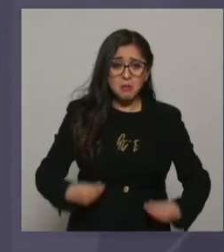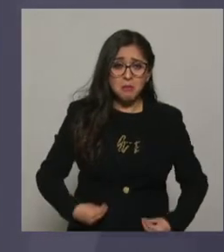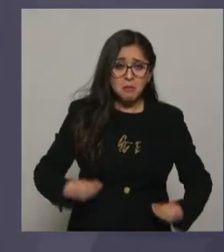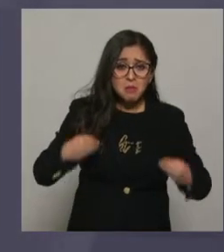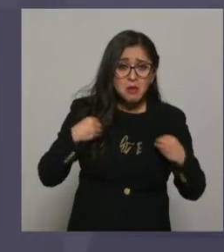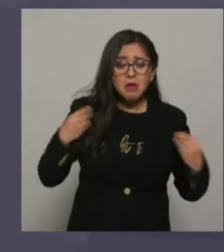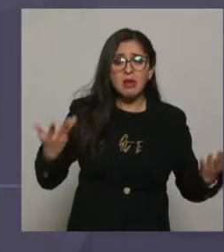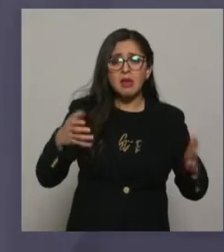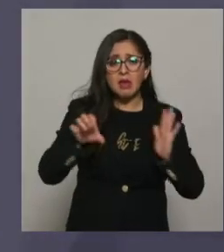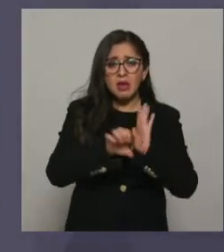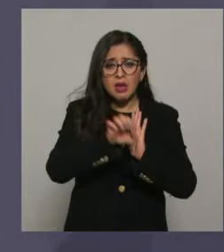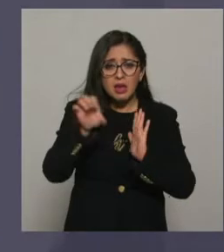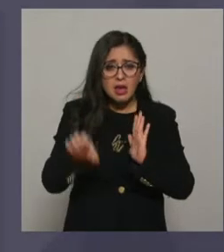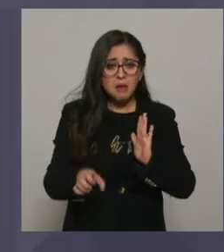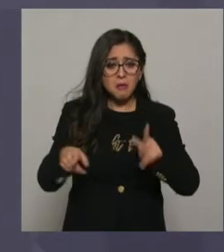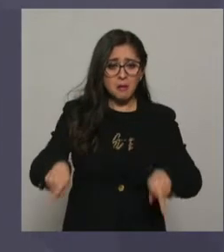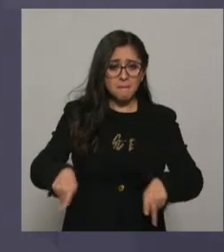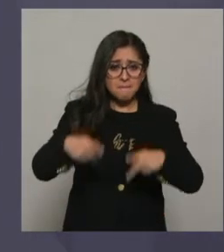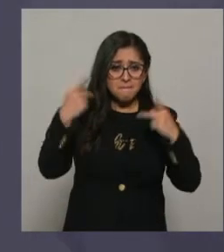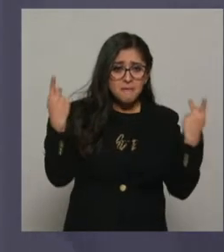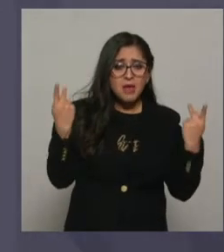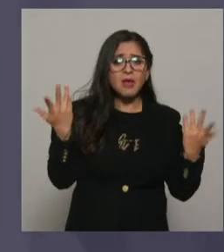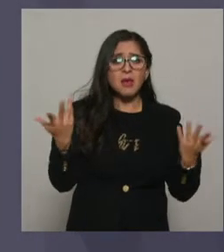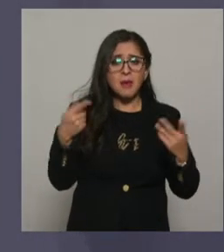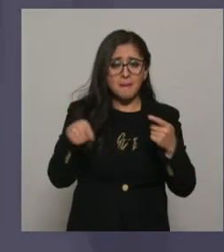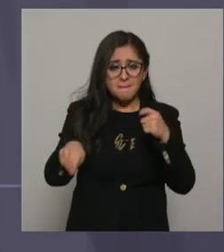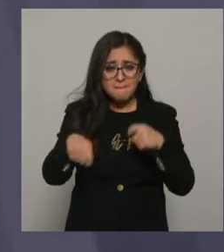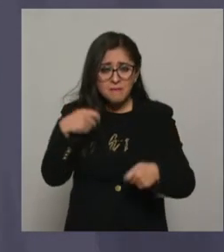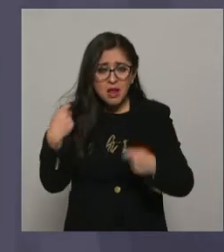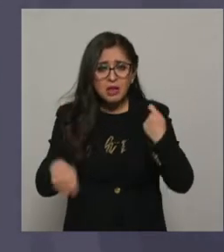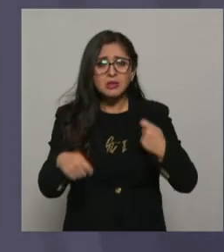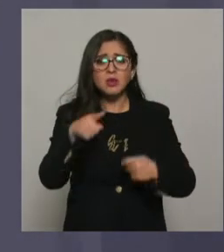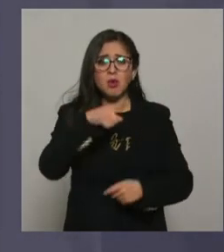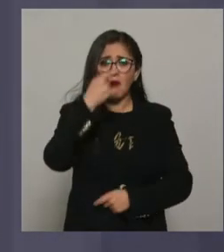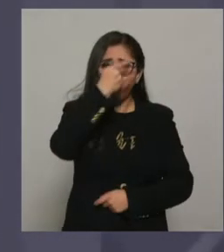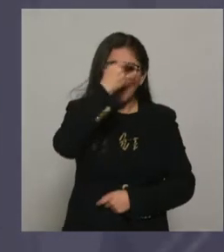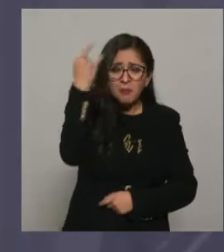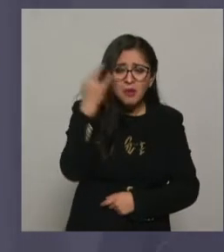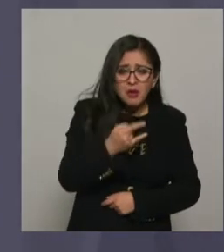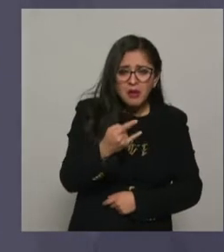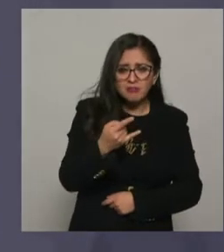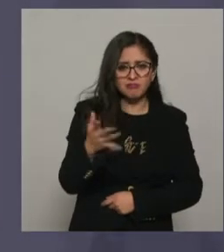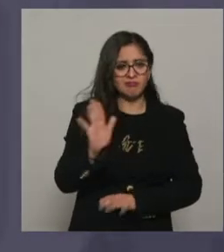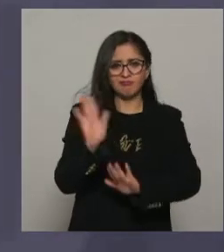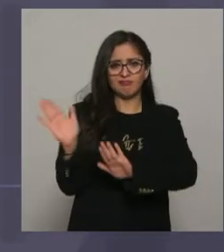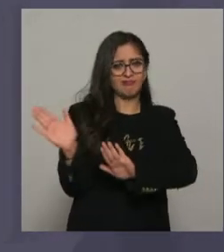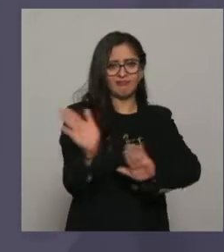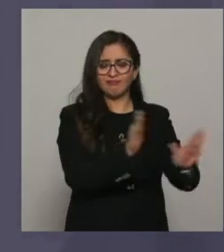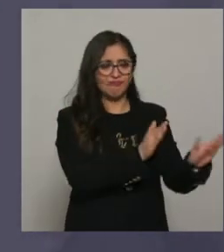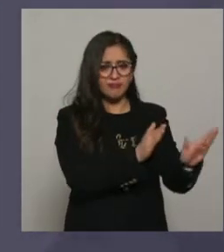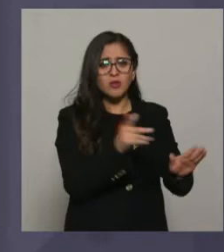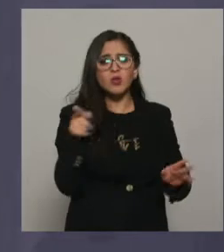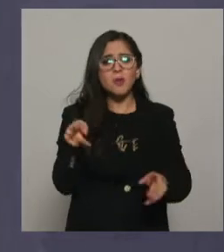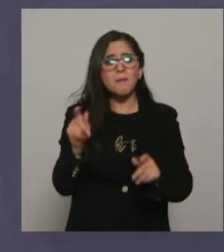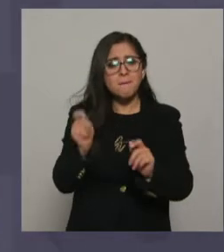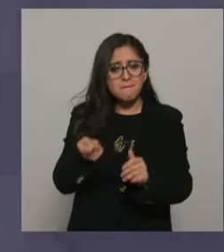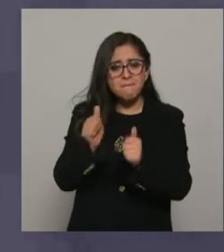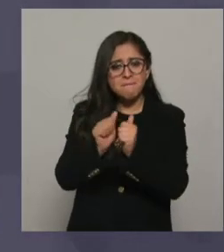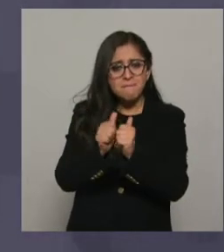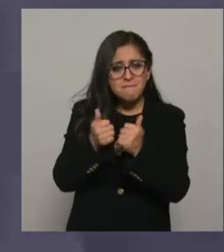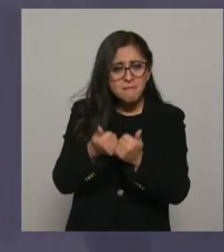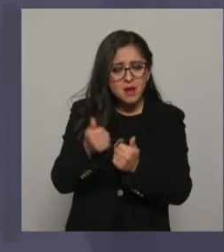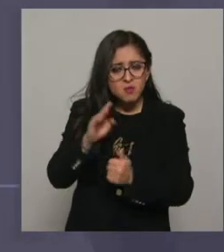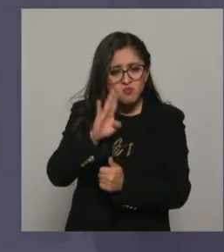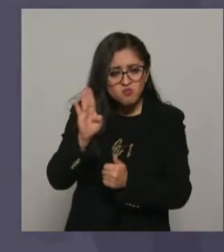se vendan cosas de plástico de Halloween. El cempasúchil, el pan de muerto, todas las